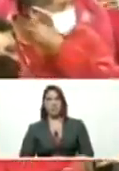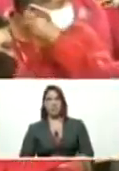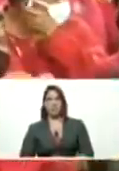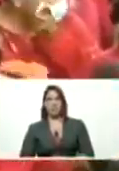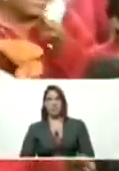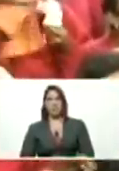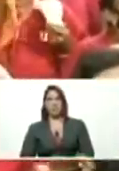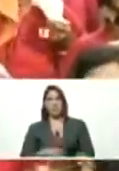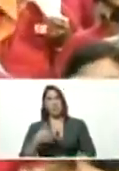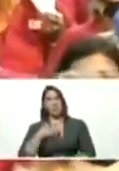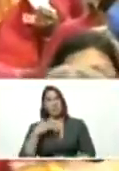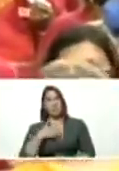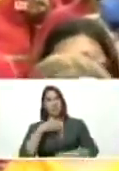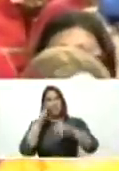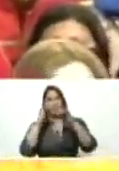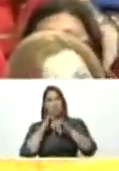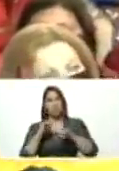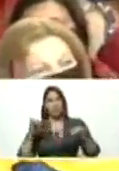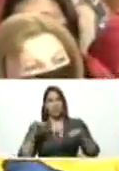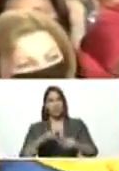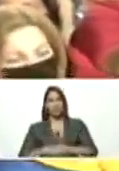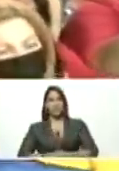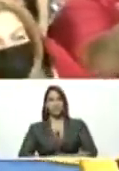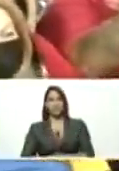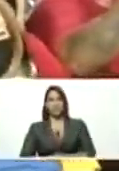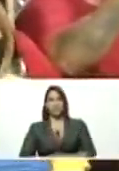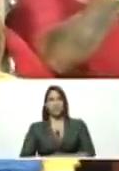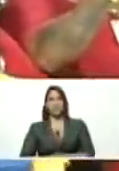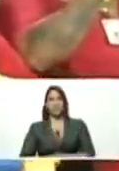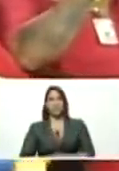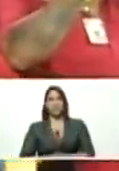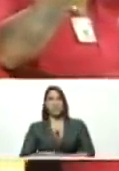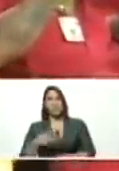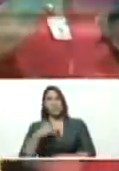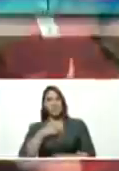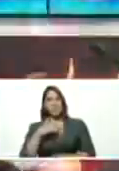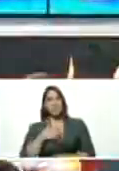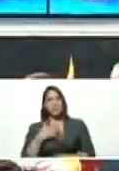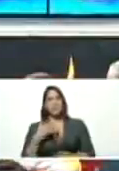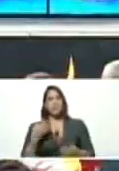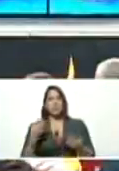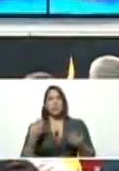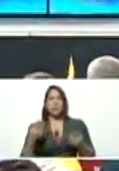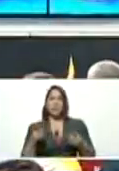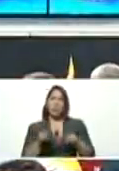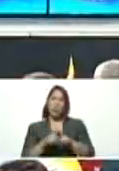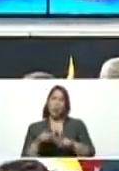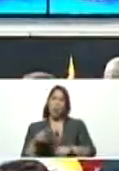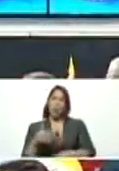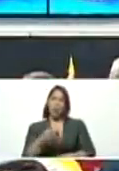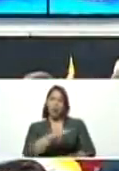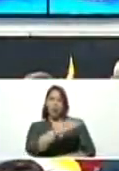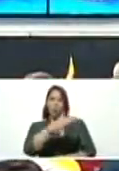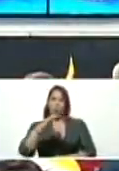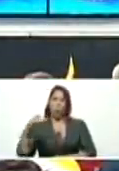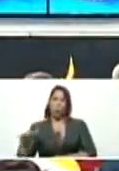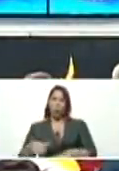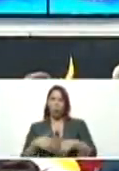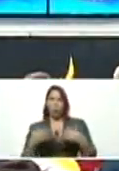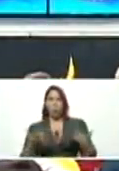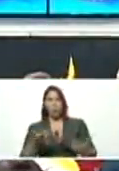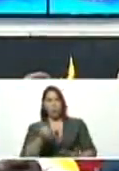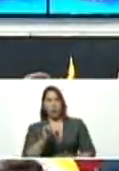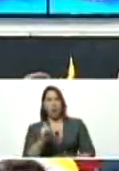me siento feliz me siento como pez en el agua cuando estoy